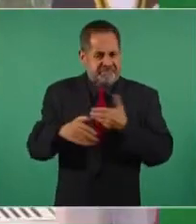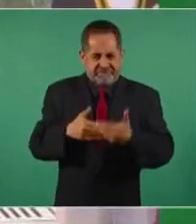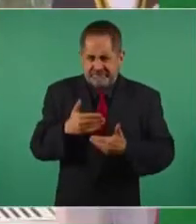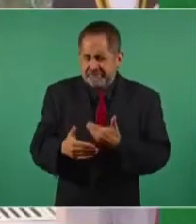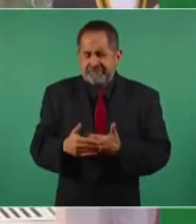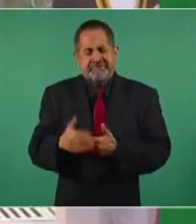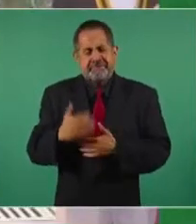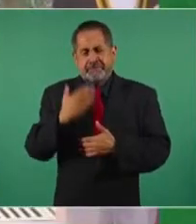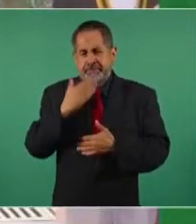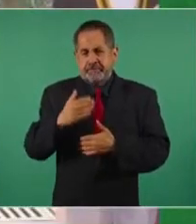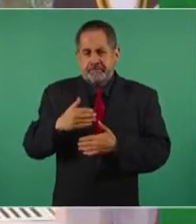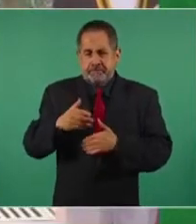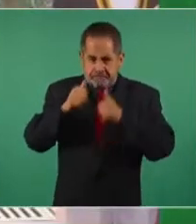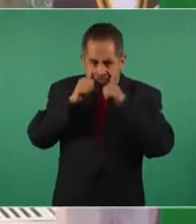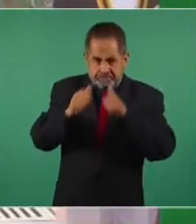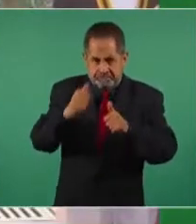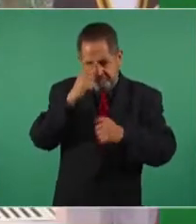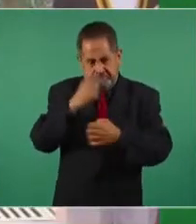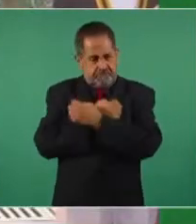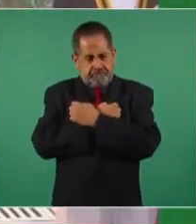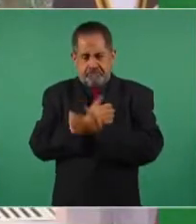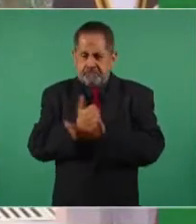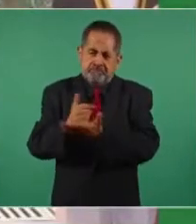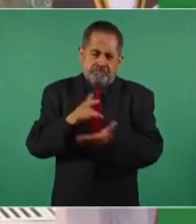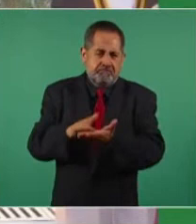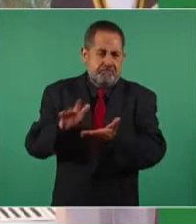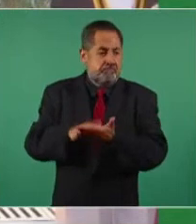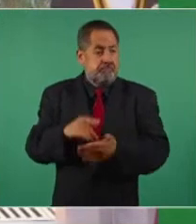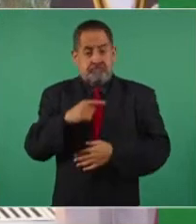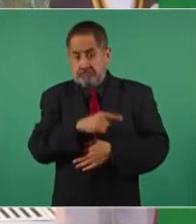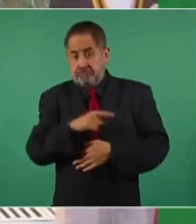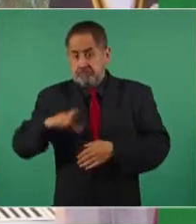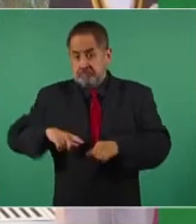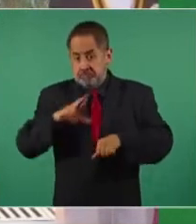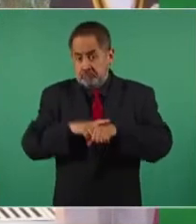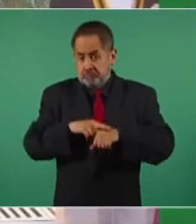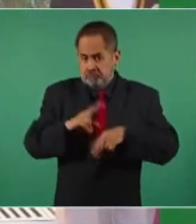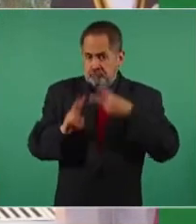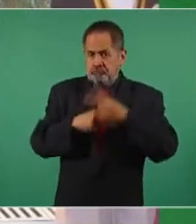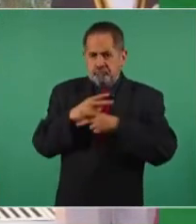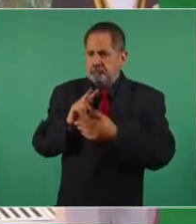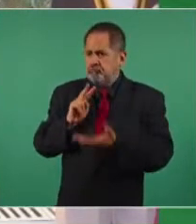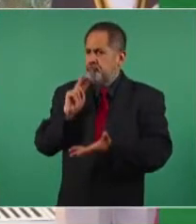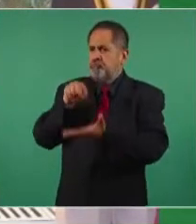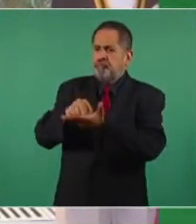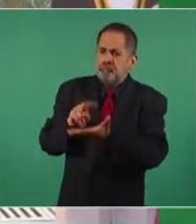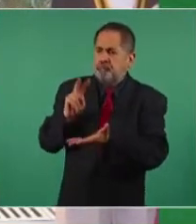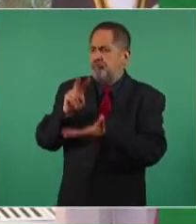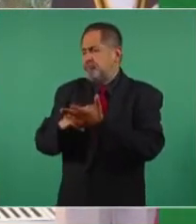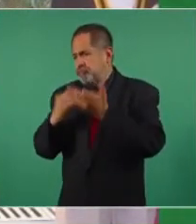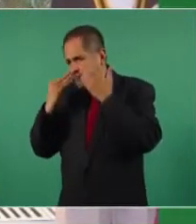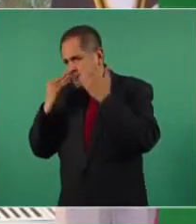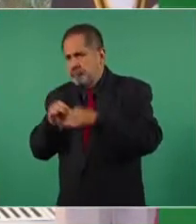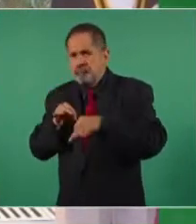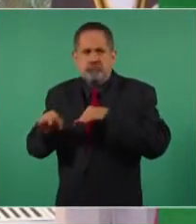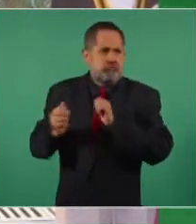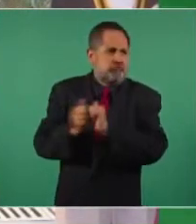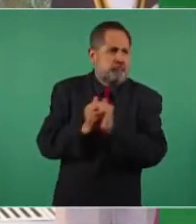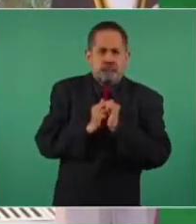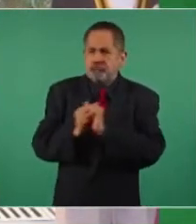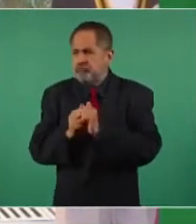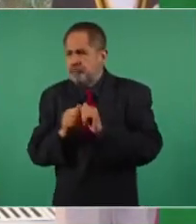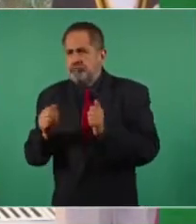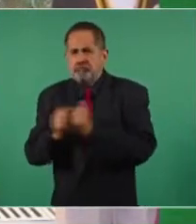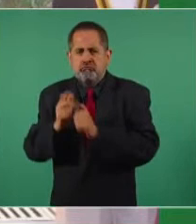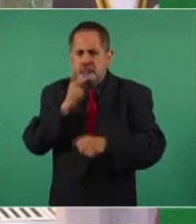ese interés que tiene para la educación ha estado de manera presente en las escuelas trabajando codo a codo con los